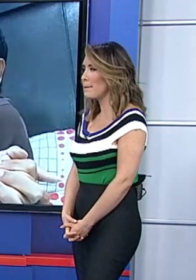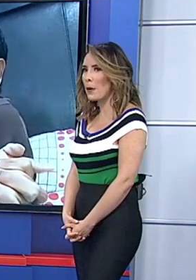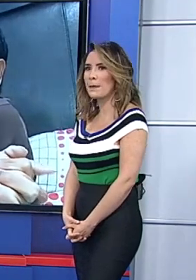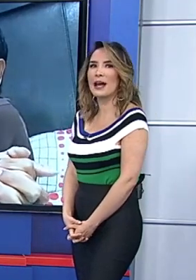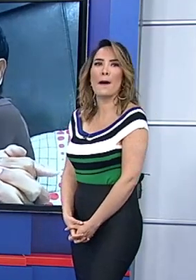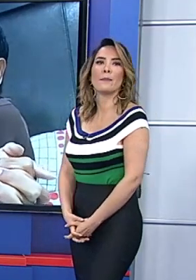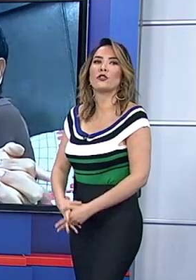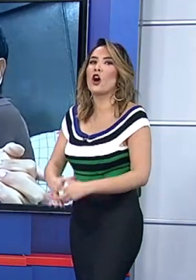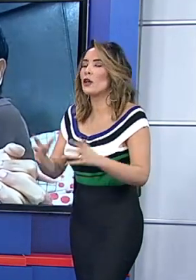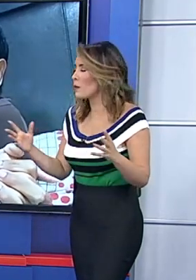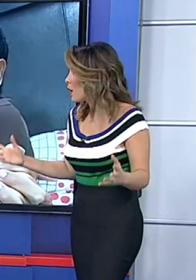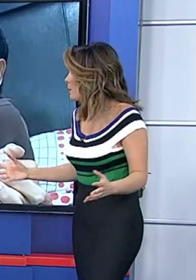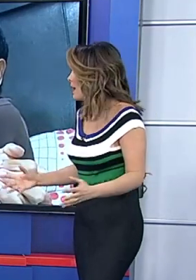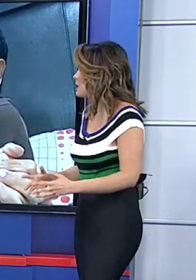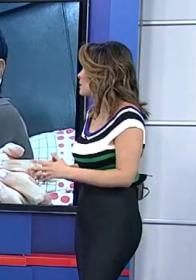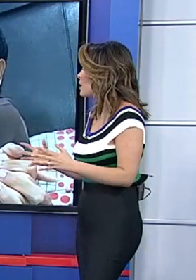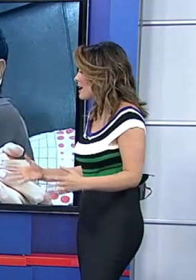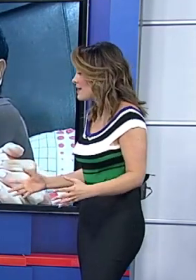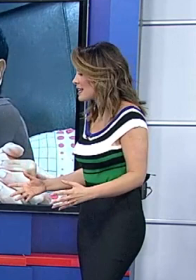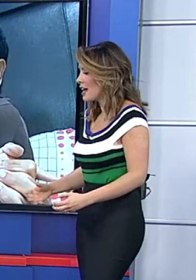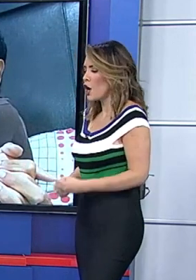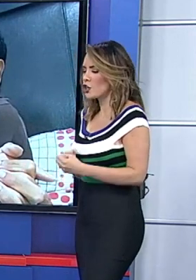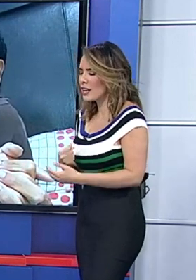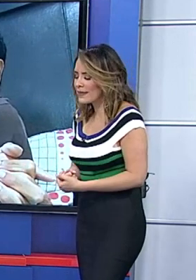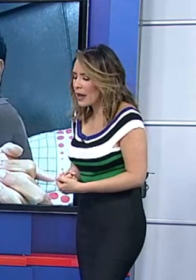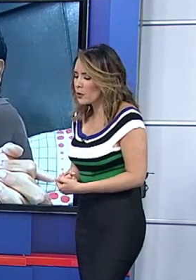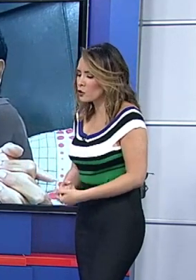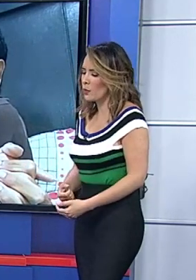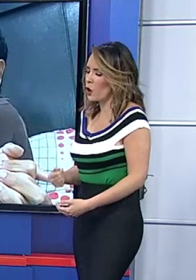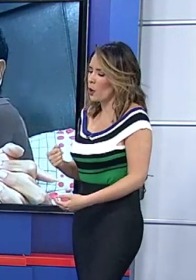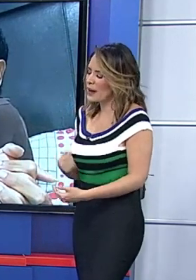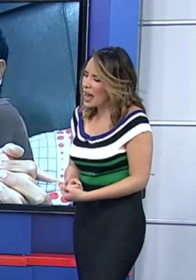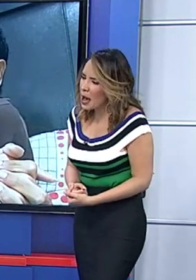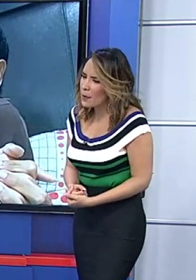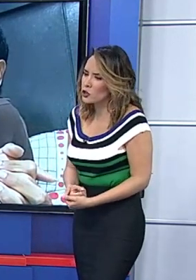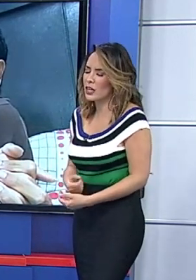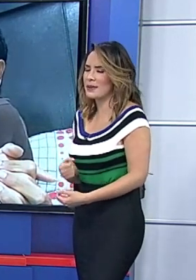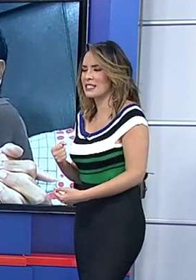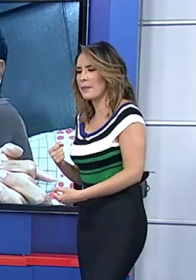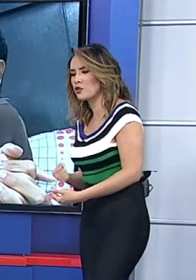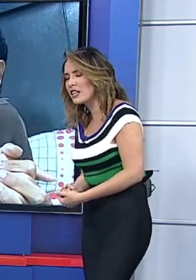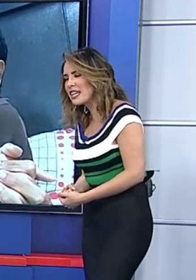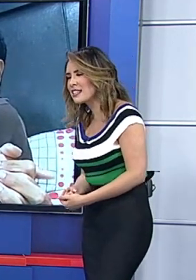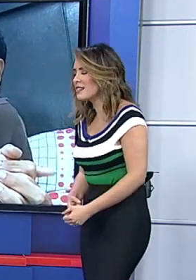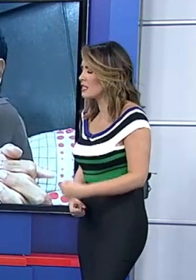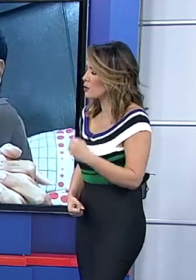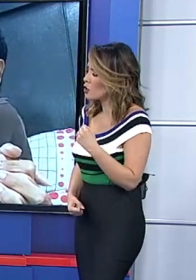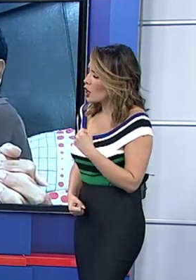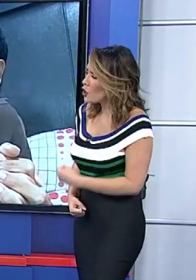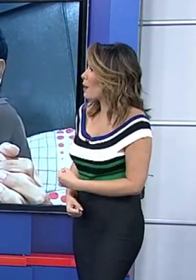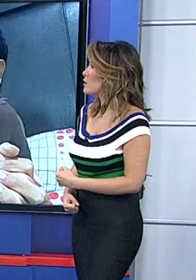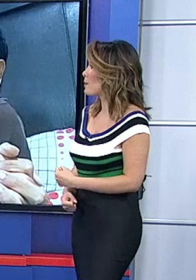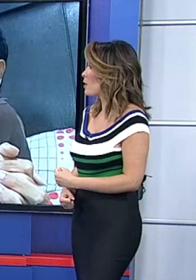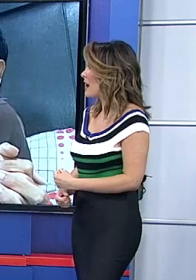es un ejemplo para todo el Ecuador, para las personas que a veces nos levantamos un poco bravos o tal vez estamos tristes y